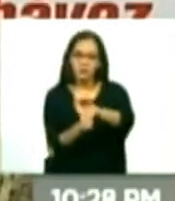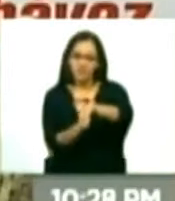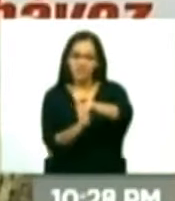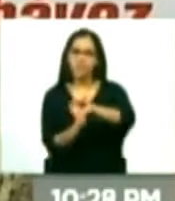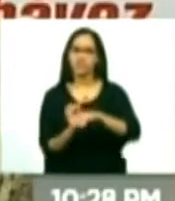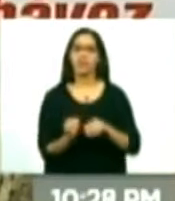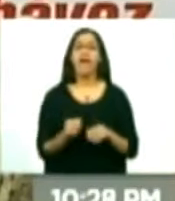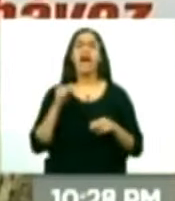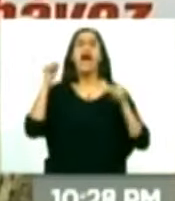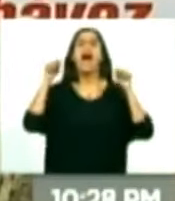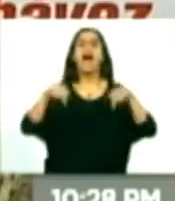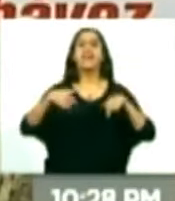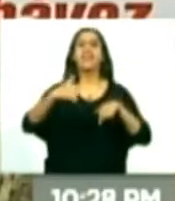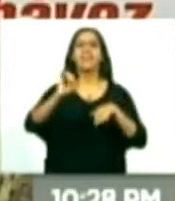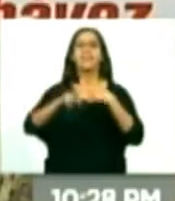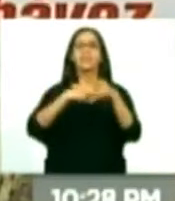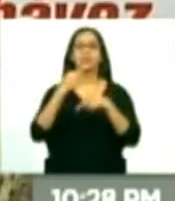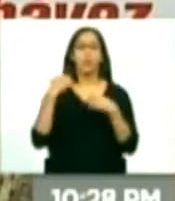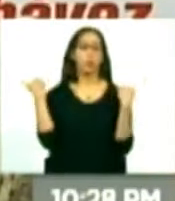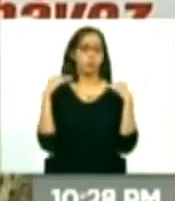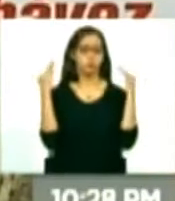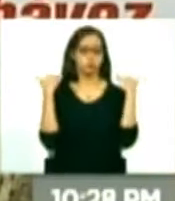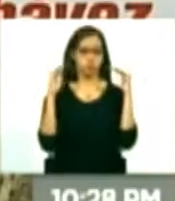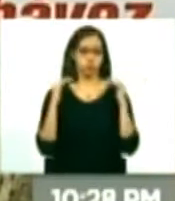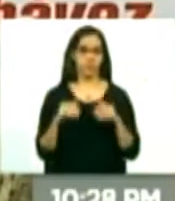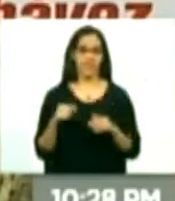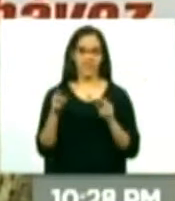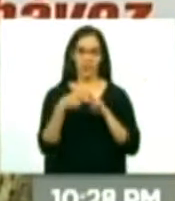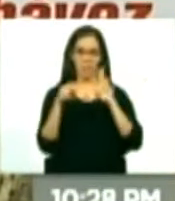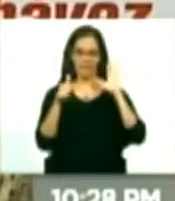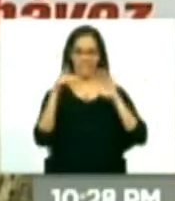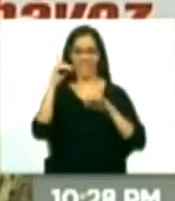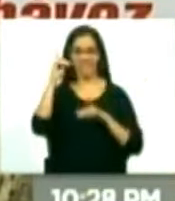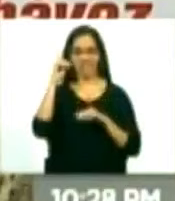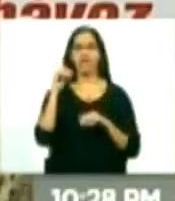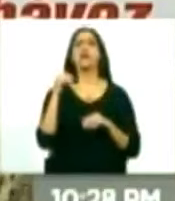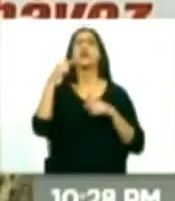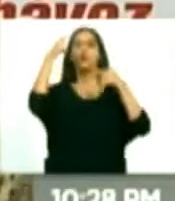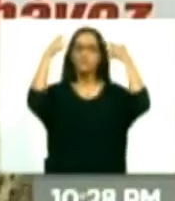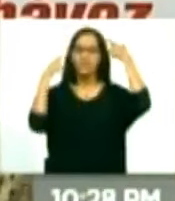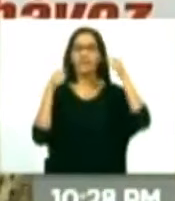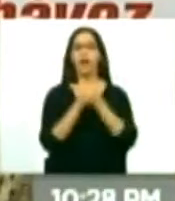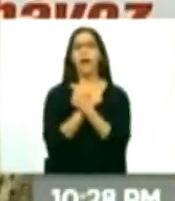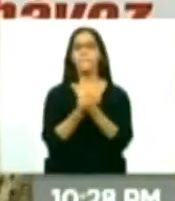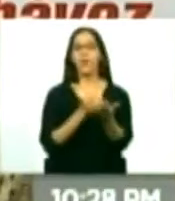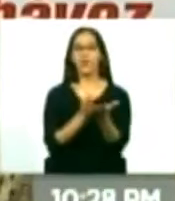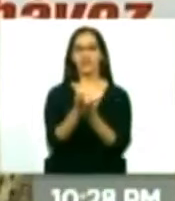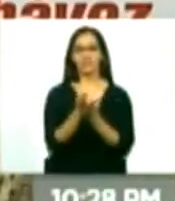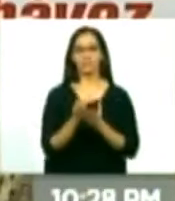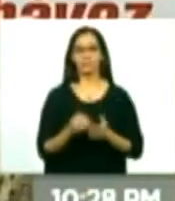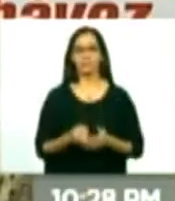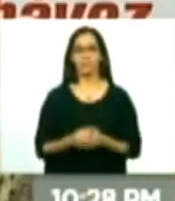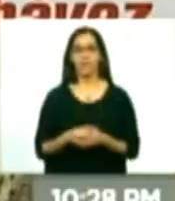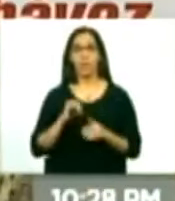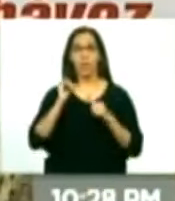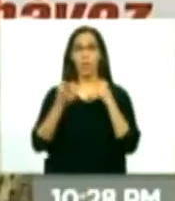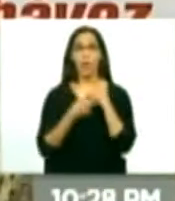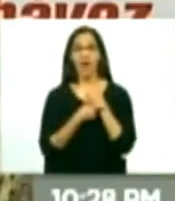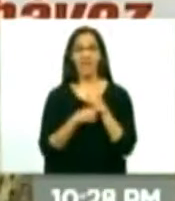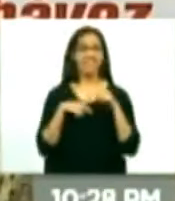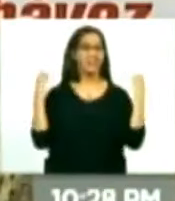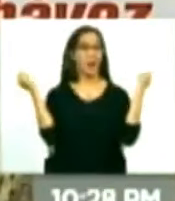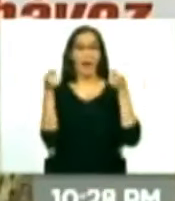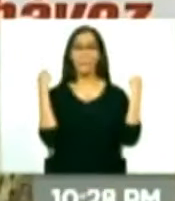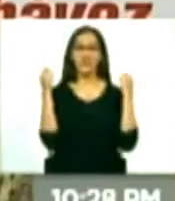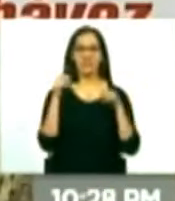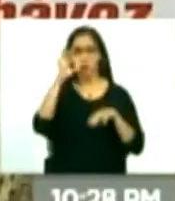hay revolución para rato. Numeral 6D con Chávez por amor y lealtad. Juanito anda en campaña, no